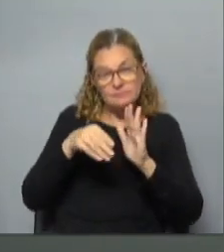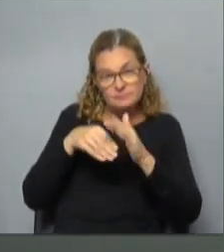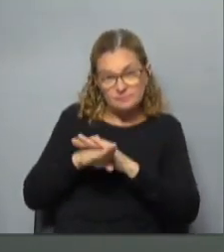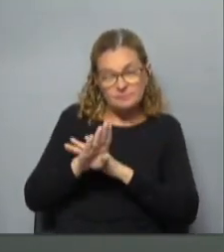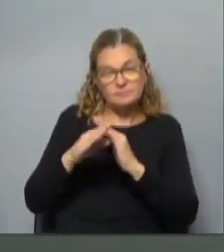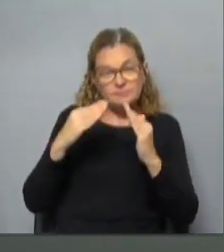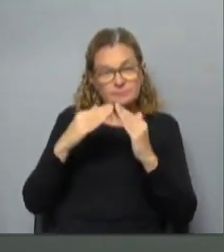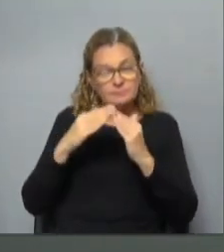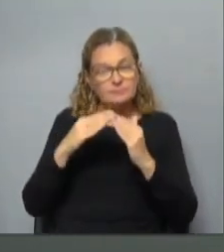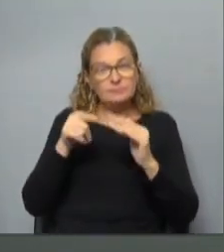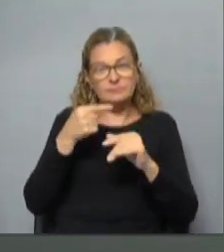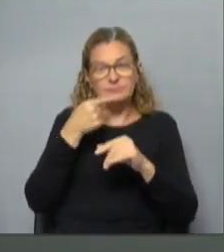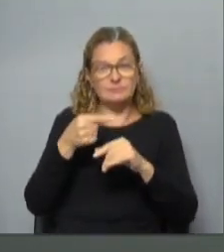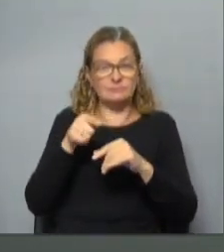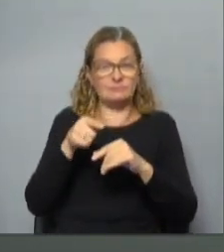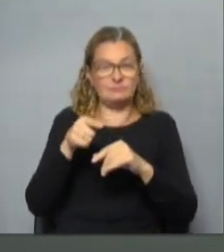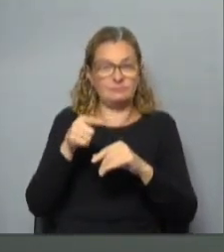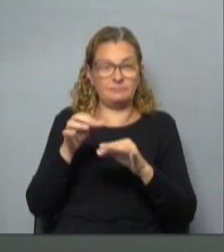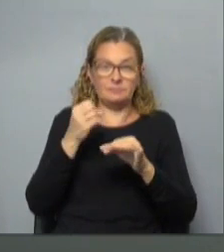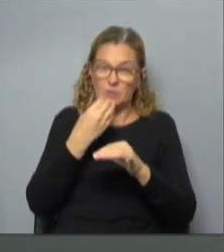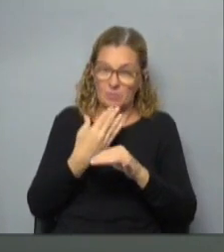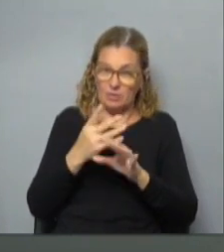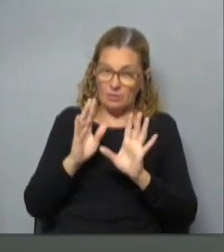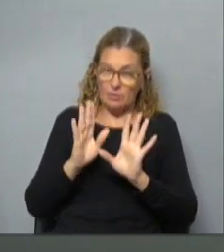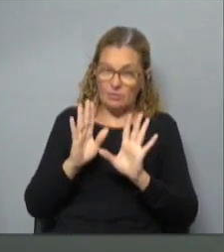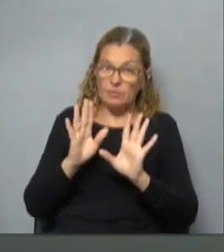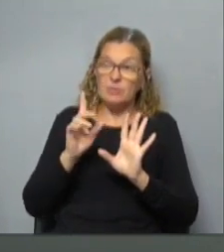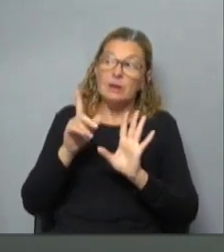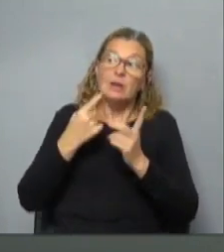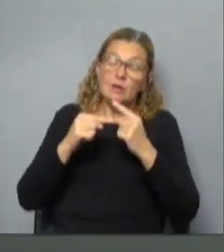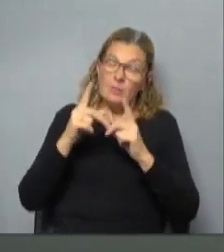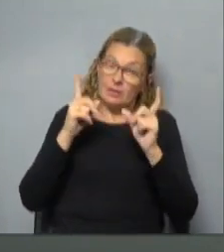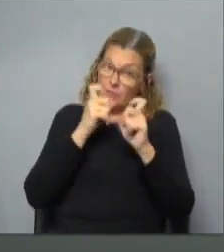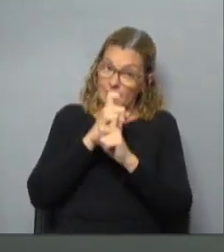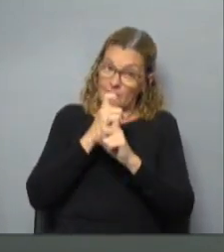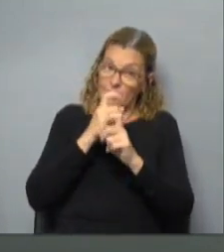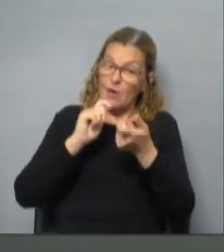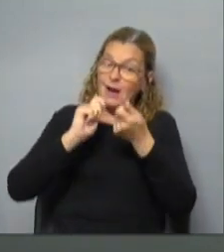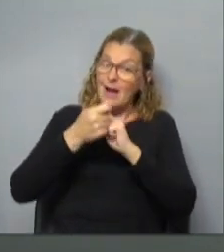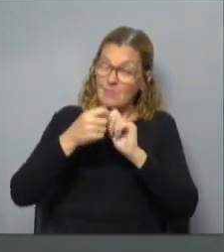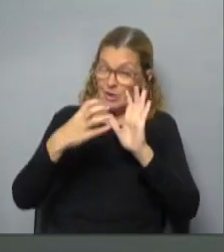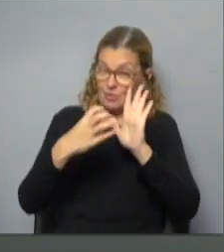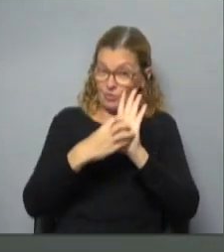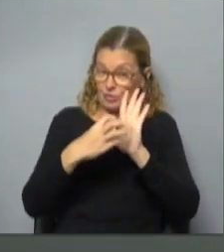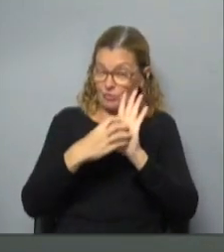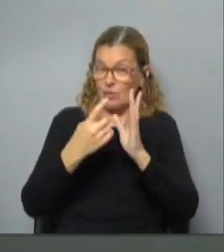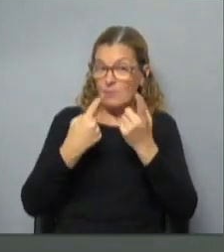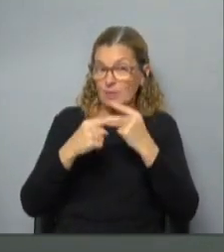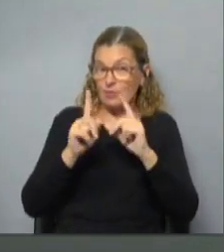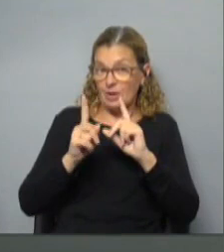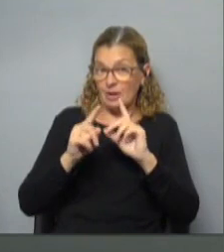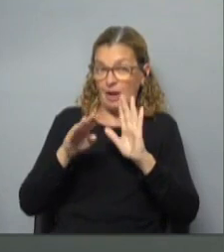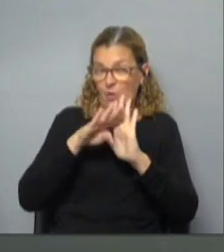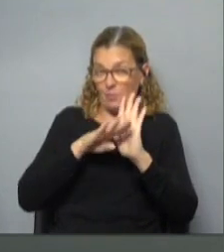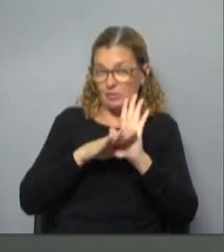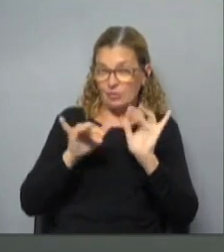procedimientos queda sostienen que lo más prolijo aunque engorroso sería ir por una reforma constitucional y que no es argumento